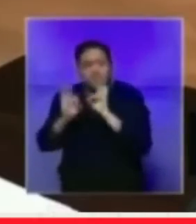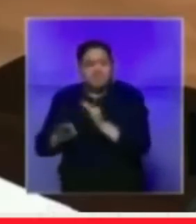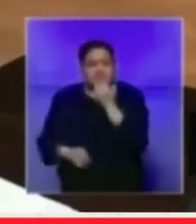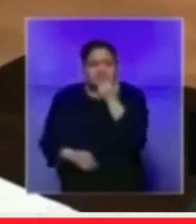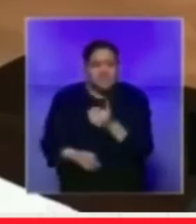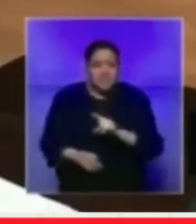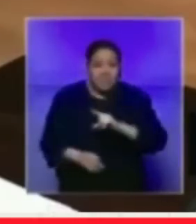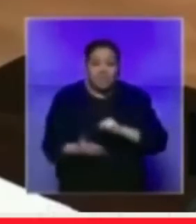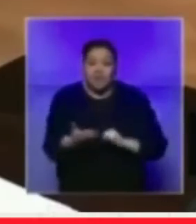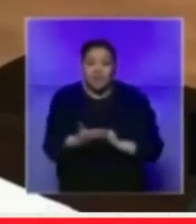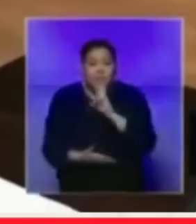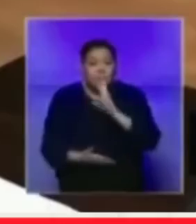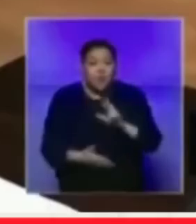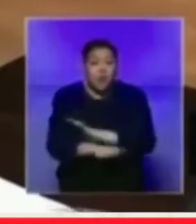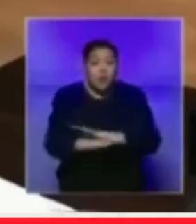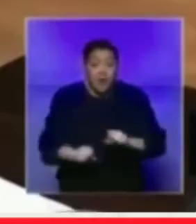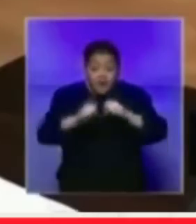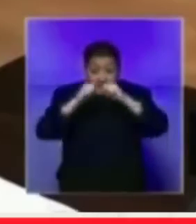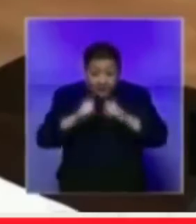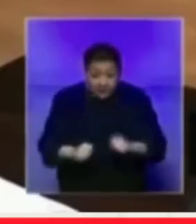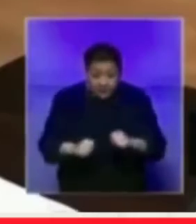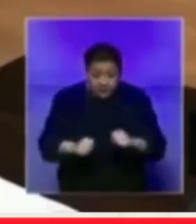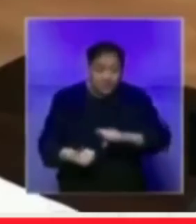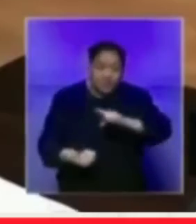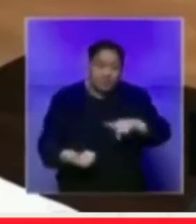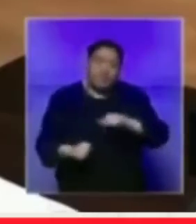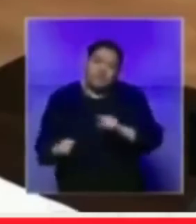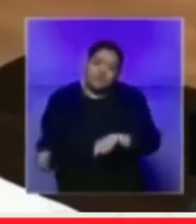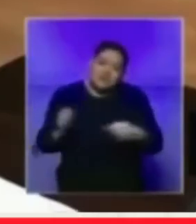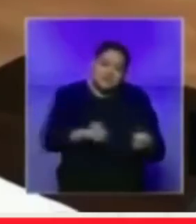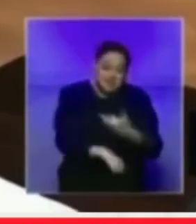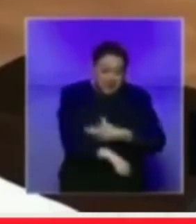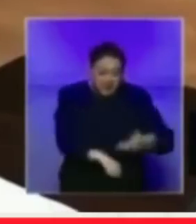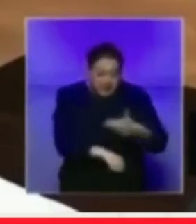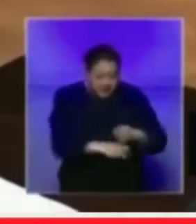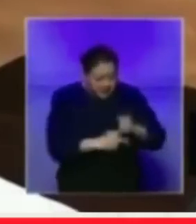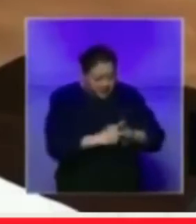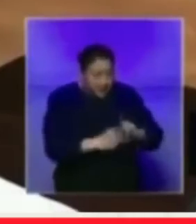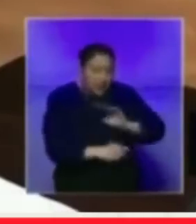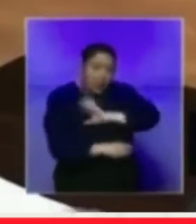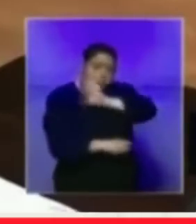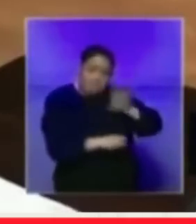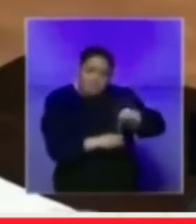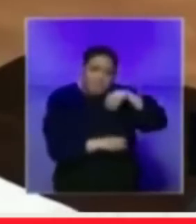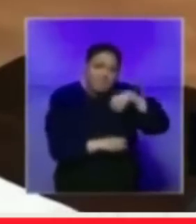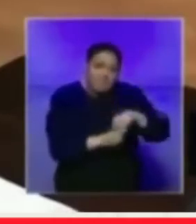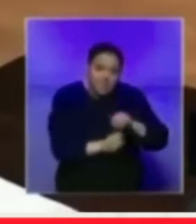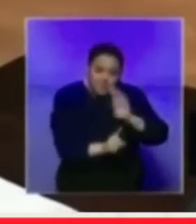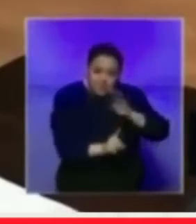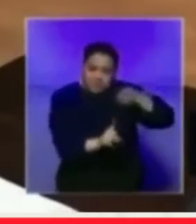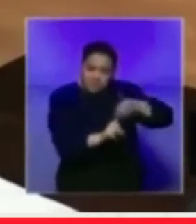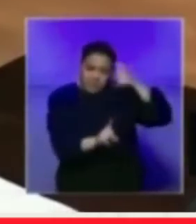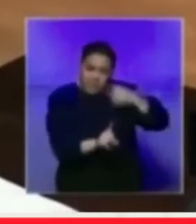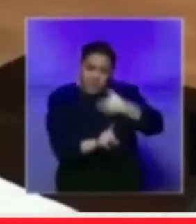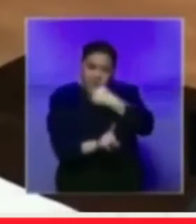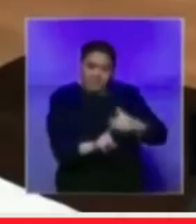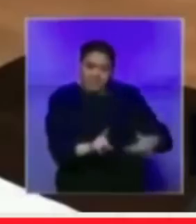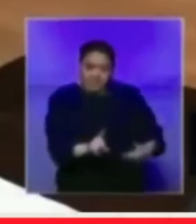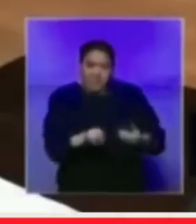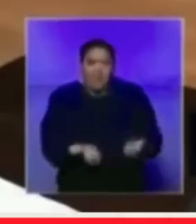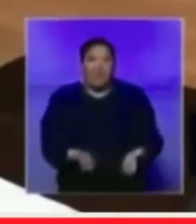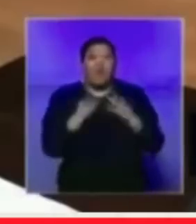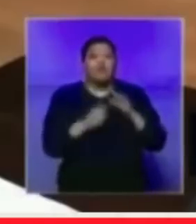vez firmes los cómputos distritales, se procedió a realizar el cómputo final de la elección de la presidencia de los Estados Unidos